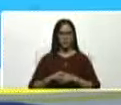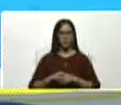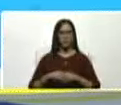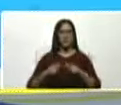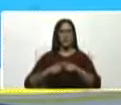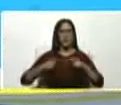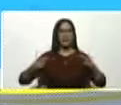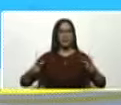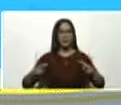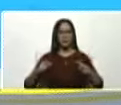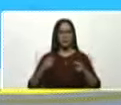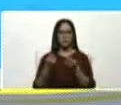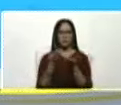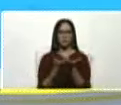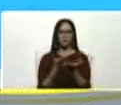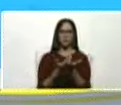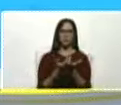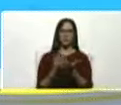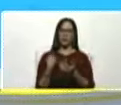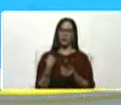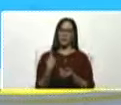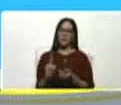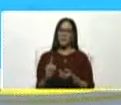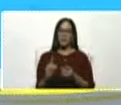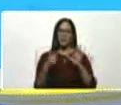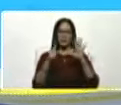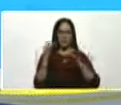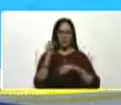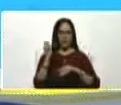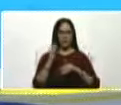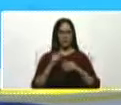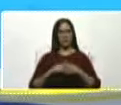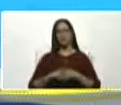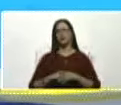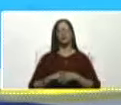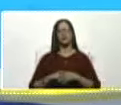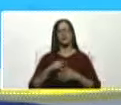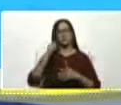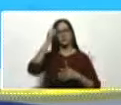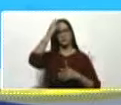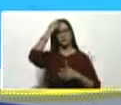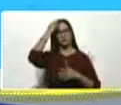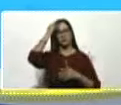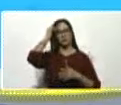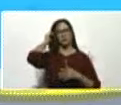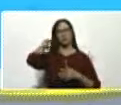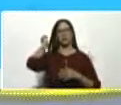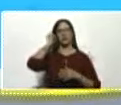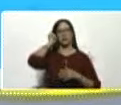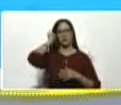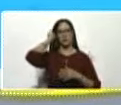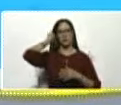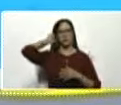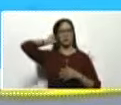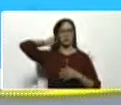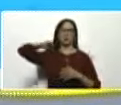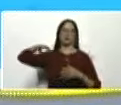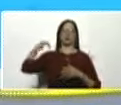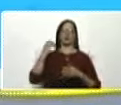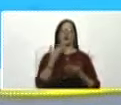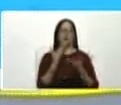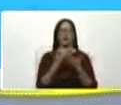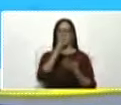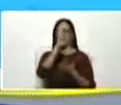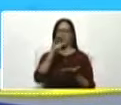Crecimiento económico, primer semestre, sin tubiar al Banco Central de Venezuela,